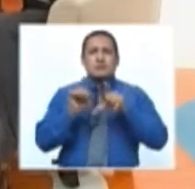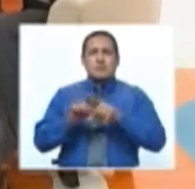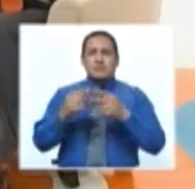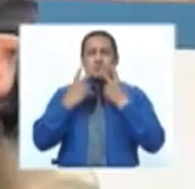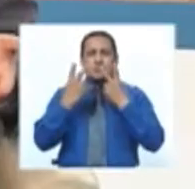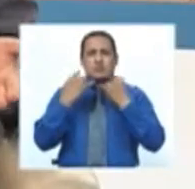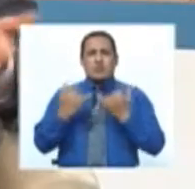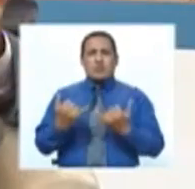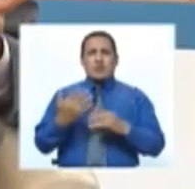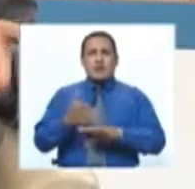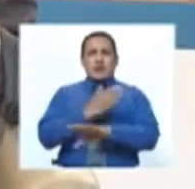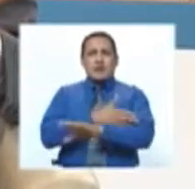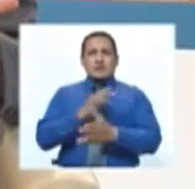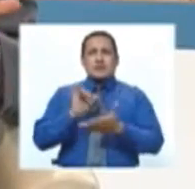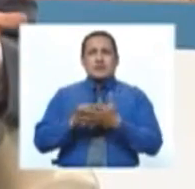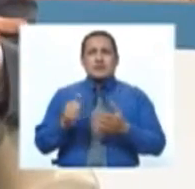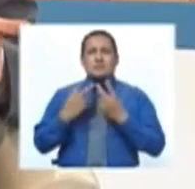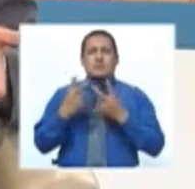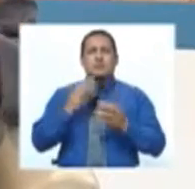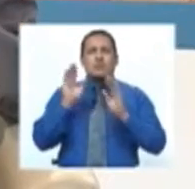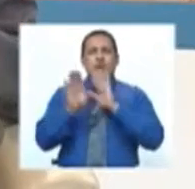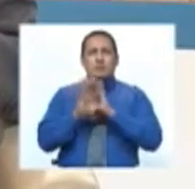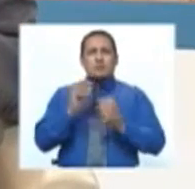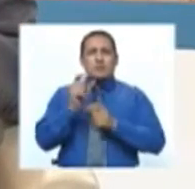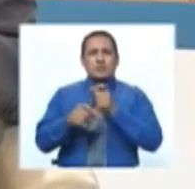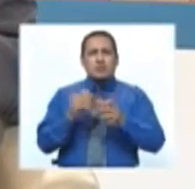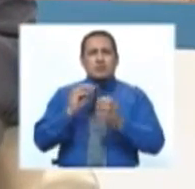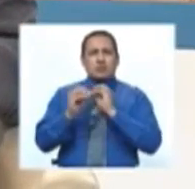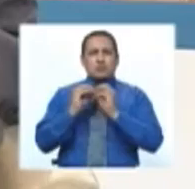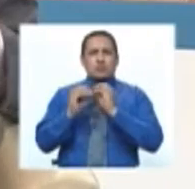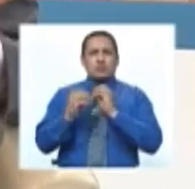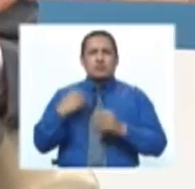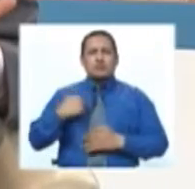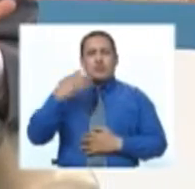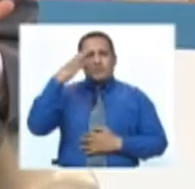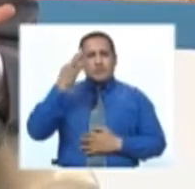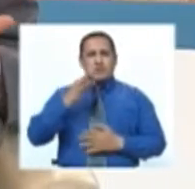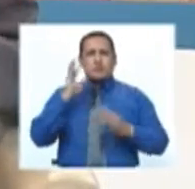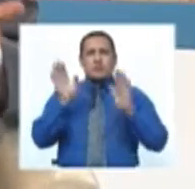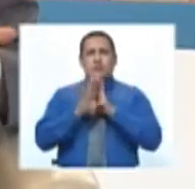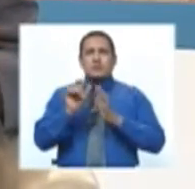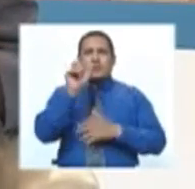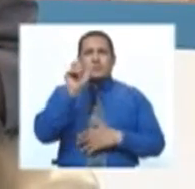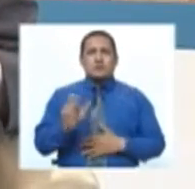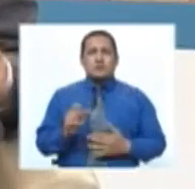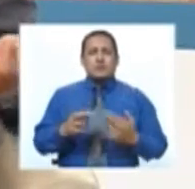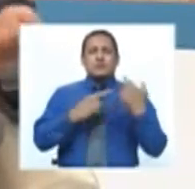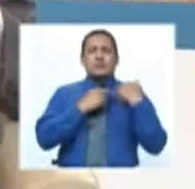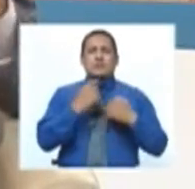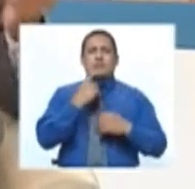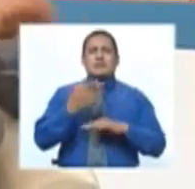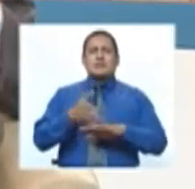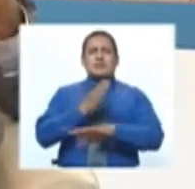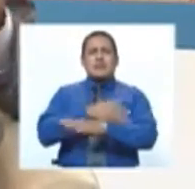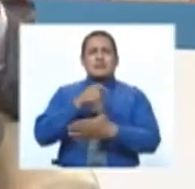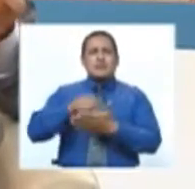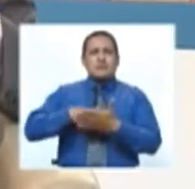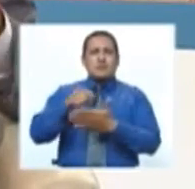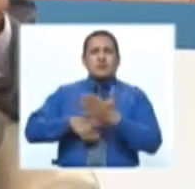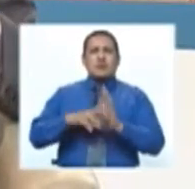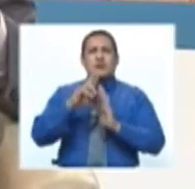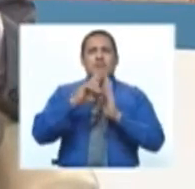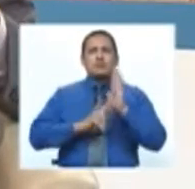los que estamos viendo esto, pero me imagino que habrá gente inhabilitada. Estoy pensando en aquel funcionario que fue el que firmó